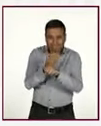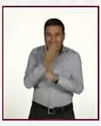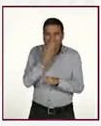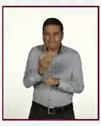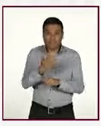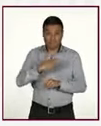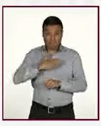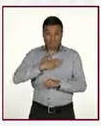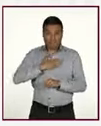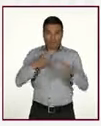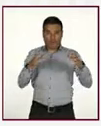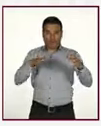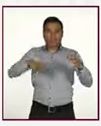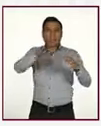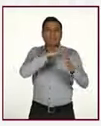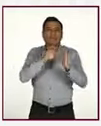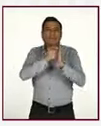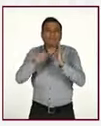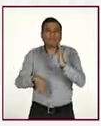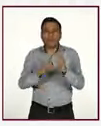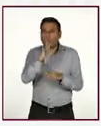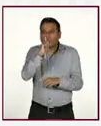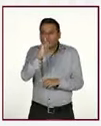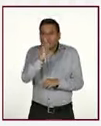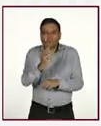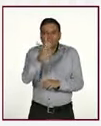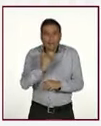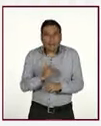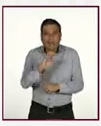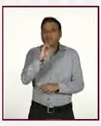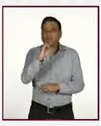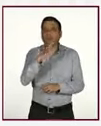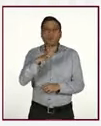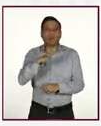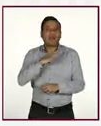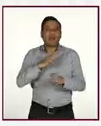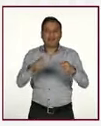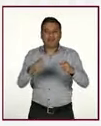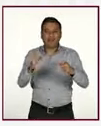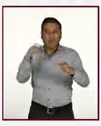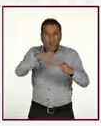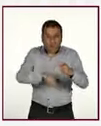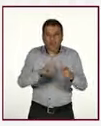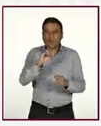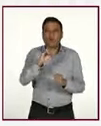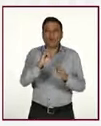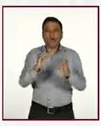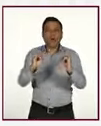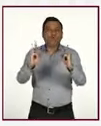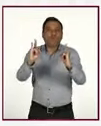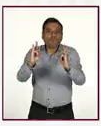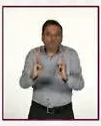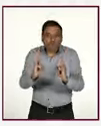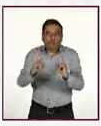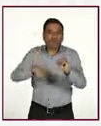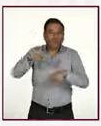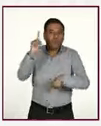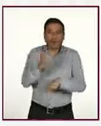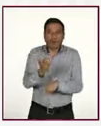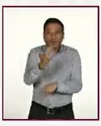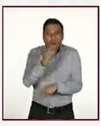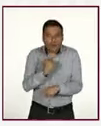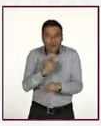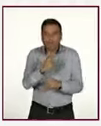barrio, es importante, porque si no hay luz, si hay baches, si no hay una cancha de fútbol donde los chicos pueden jugar, si